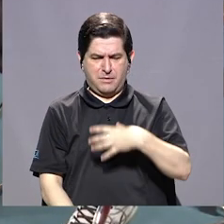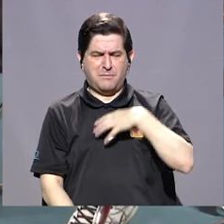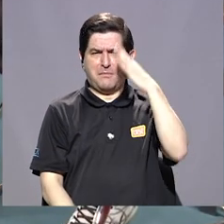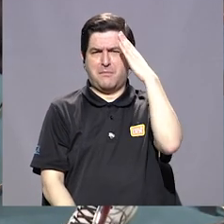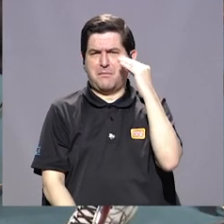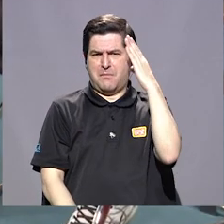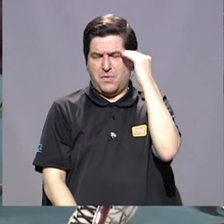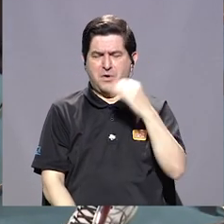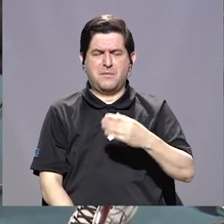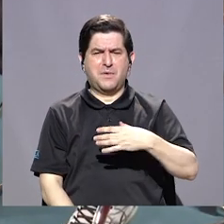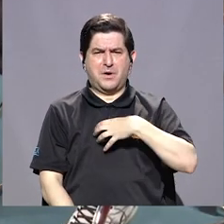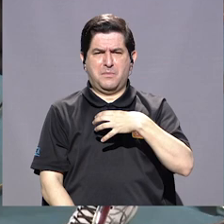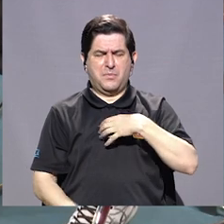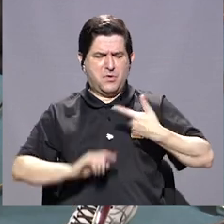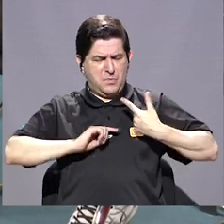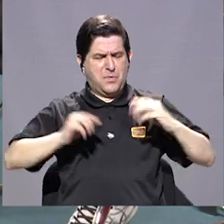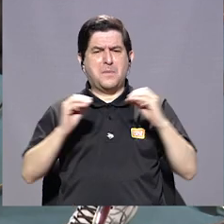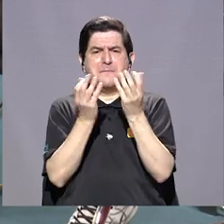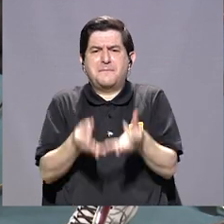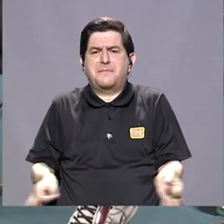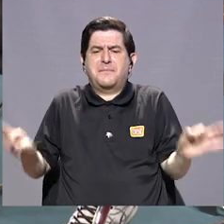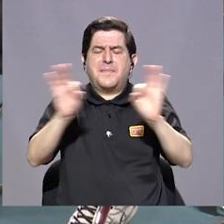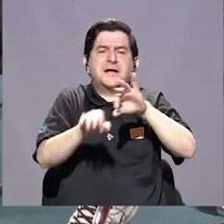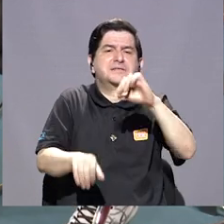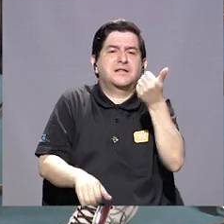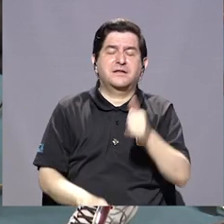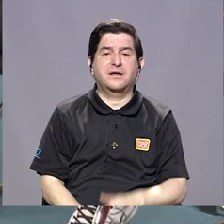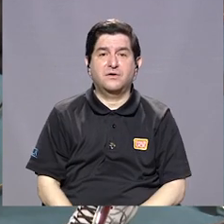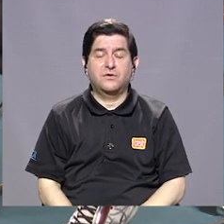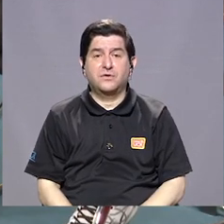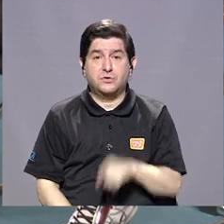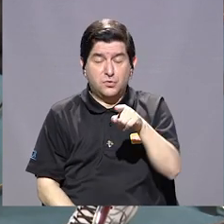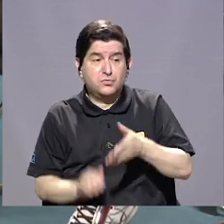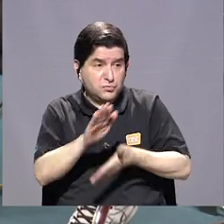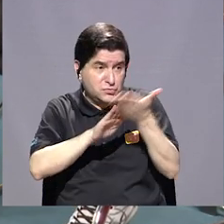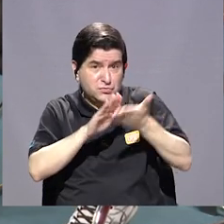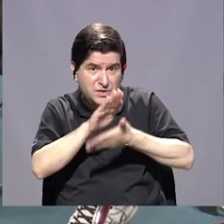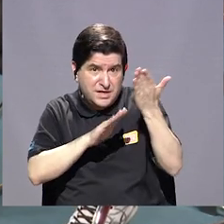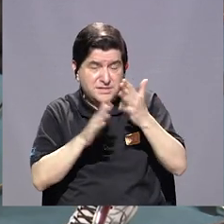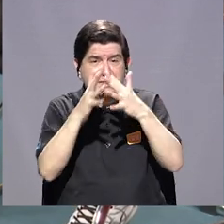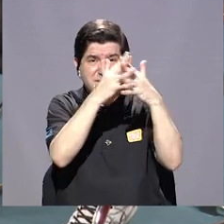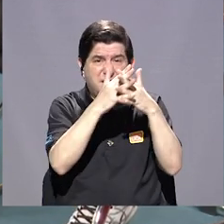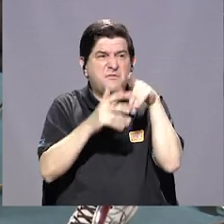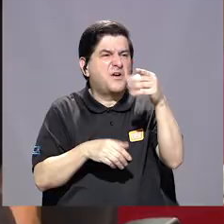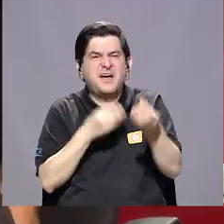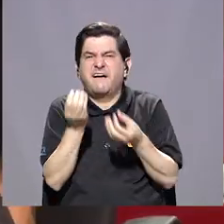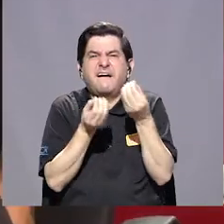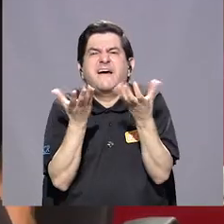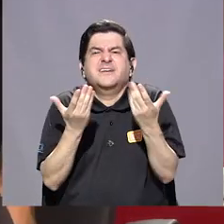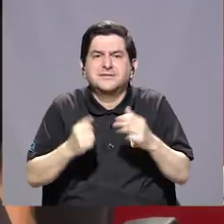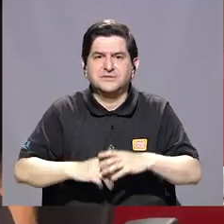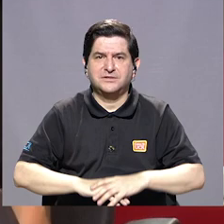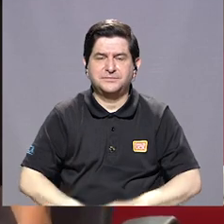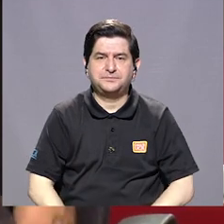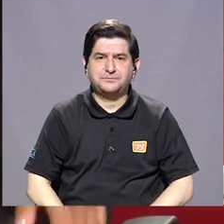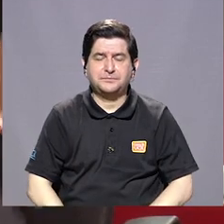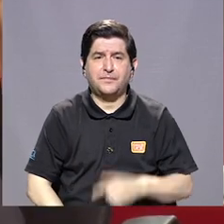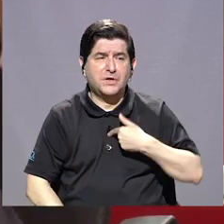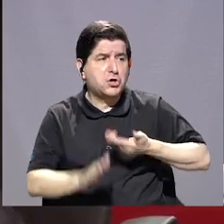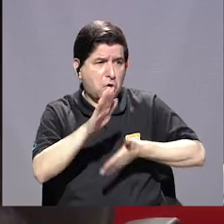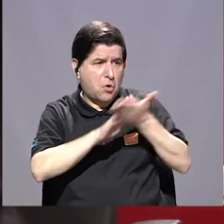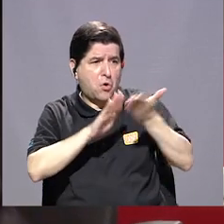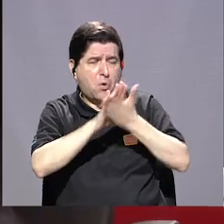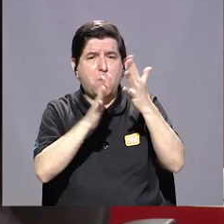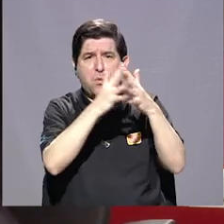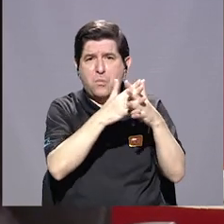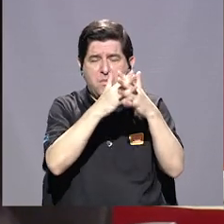experiencias, que nuestro dolor es más importante que el de los otros. Tanto es así que se va a Estados Unidos. ¿Qué hizo en Estados Unidos, Hannah? Me fui a Estados Unidos